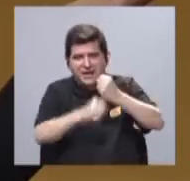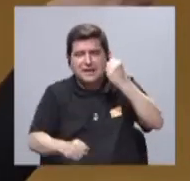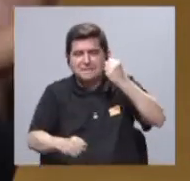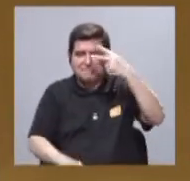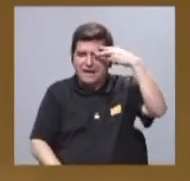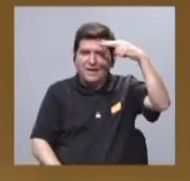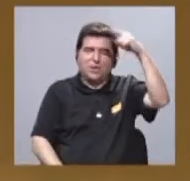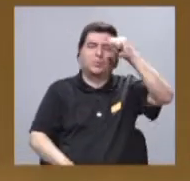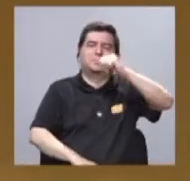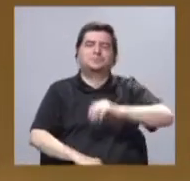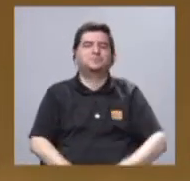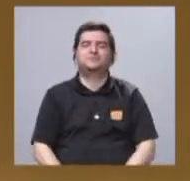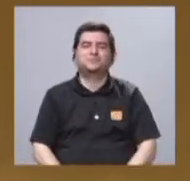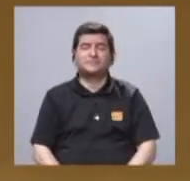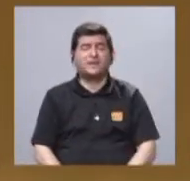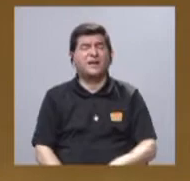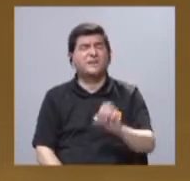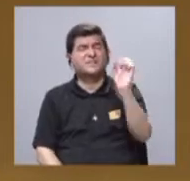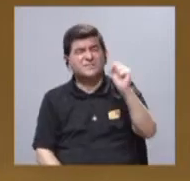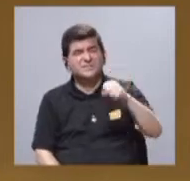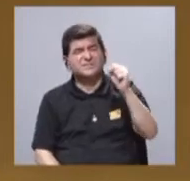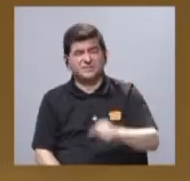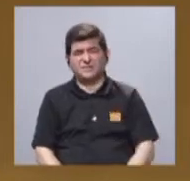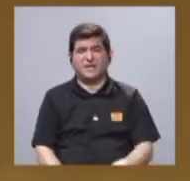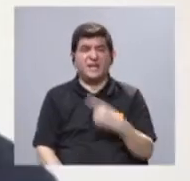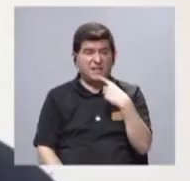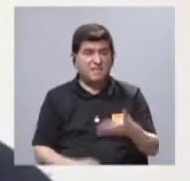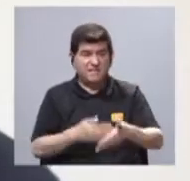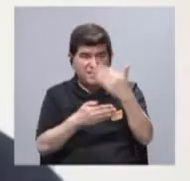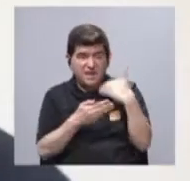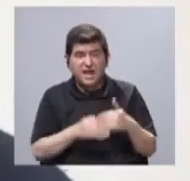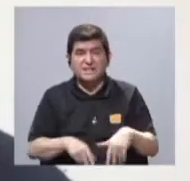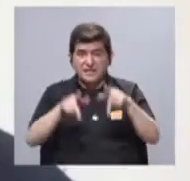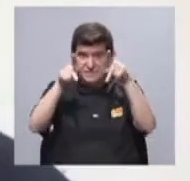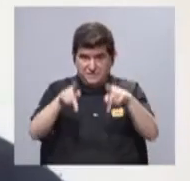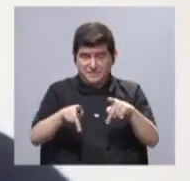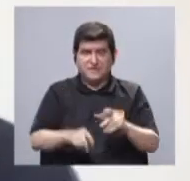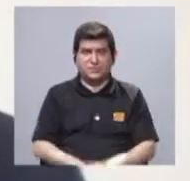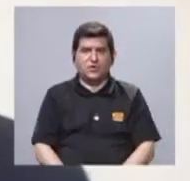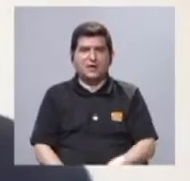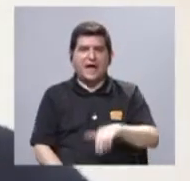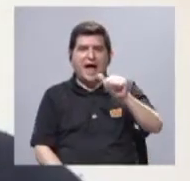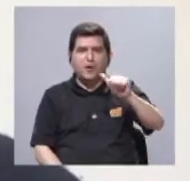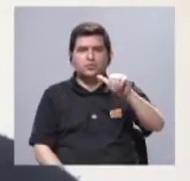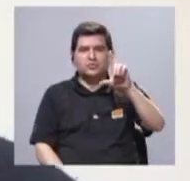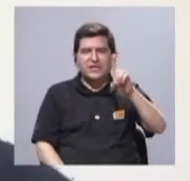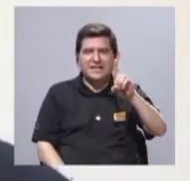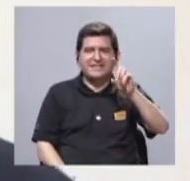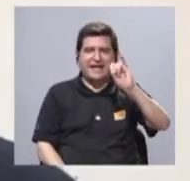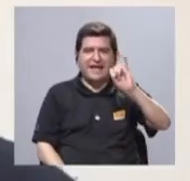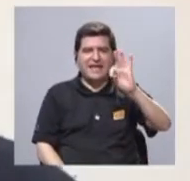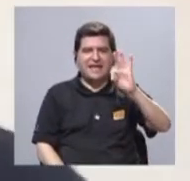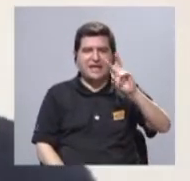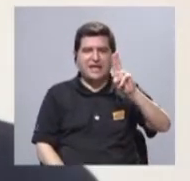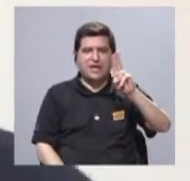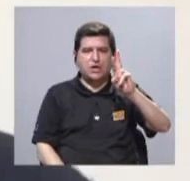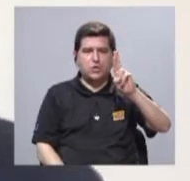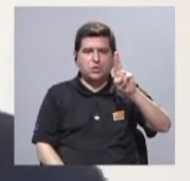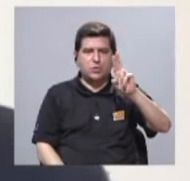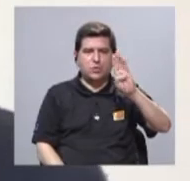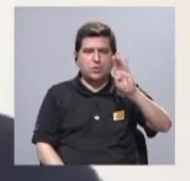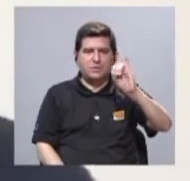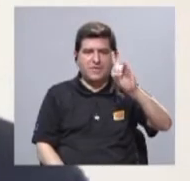primer imperio mexicano. Por favor, don Mario. Sí, mencionaba al personaje Agustín de Iturbide,